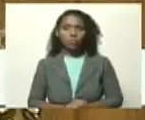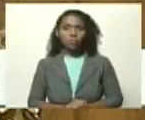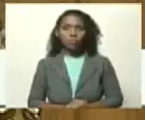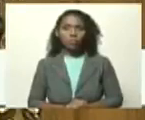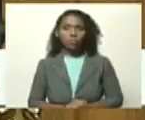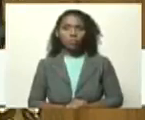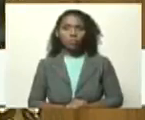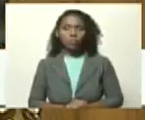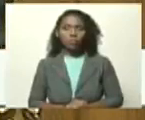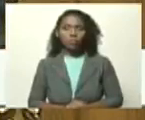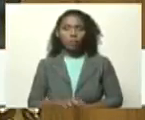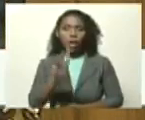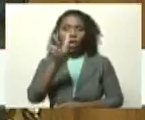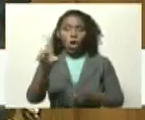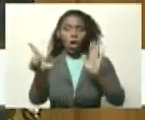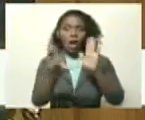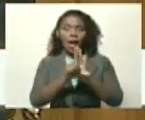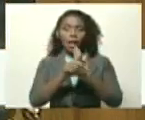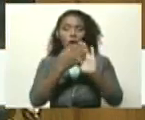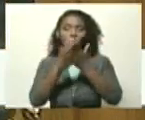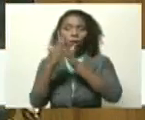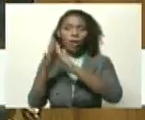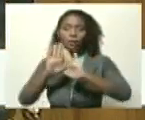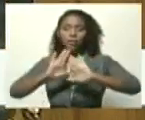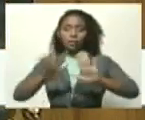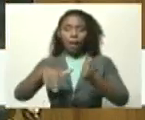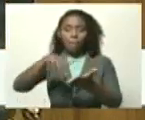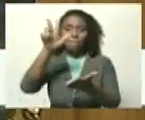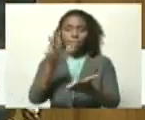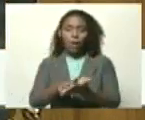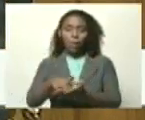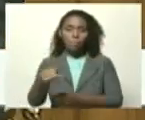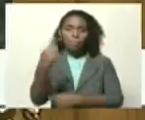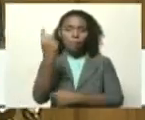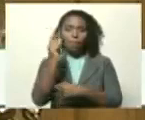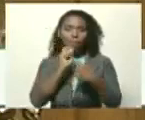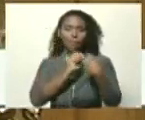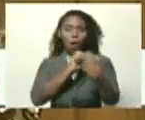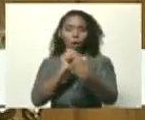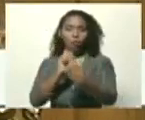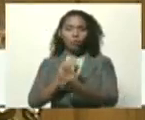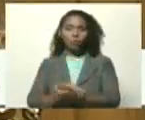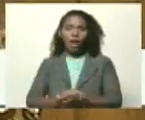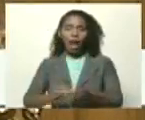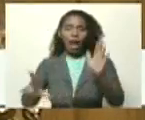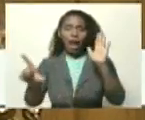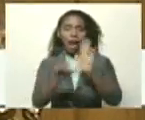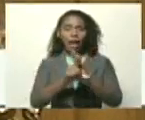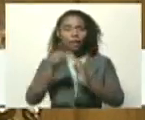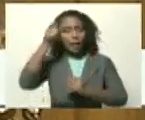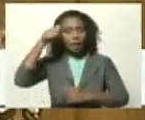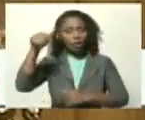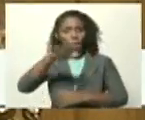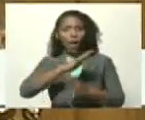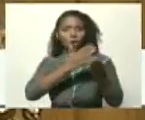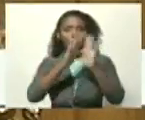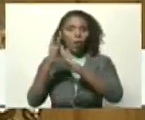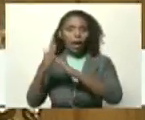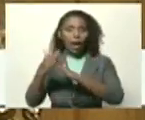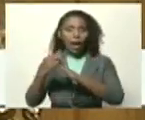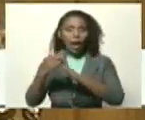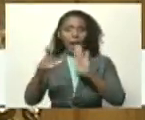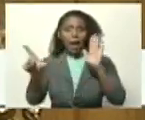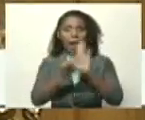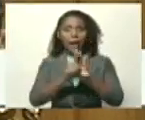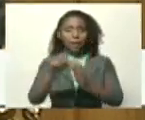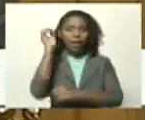Las dos leyes comunales que ya aprobamos en primera discusión, la ley de las ciudades comunales, la ley del